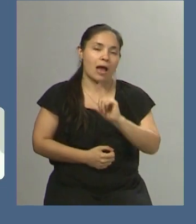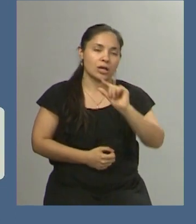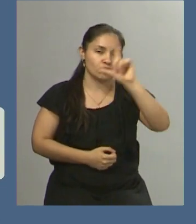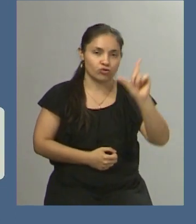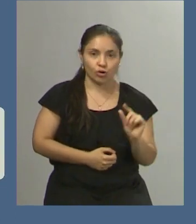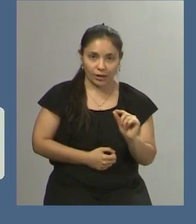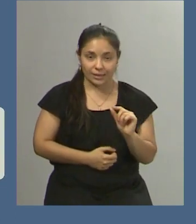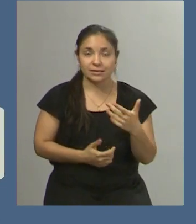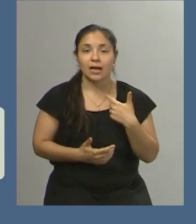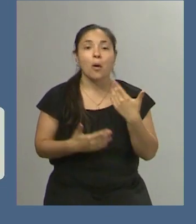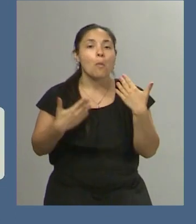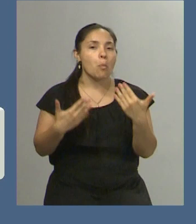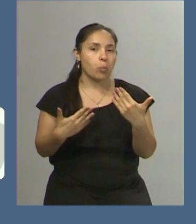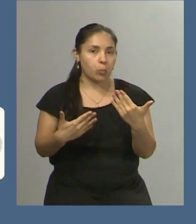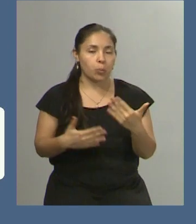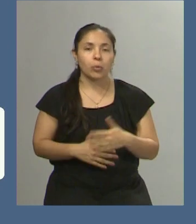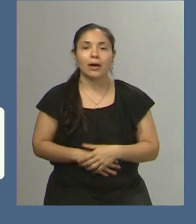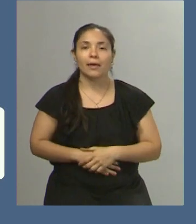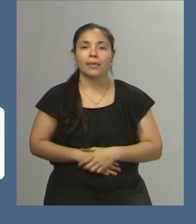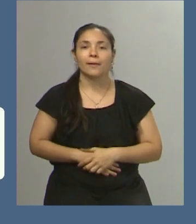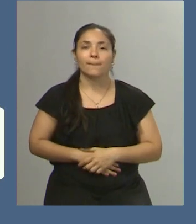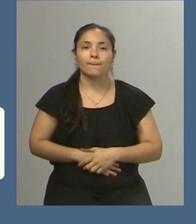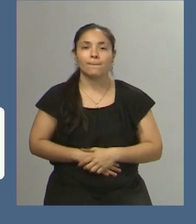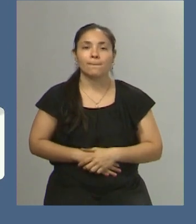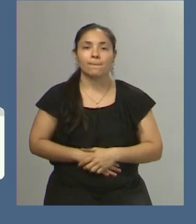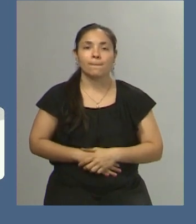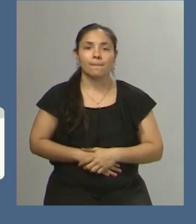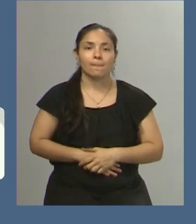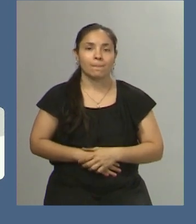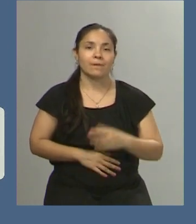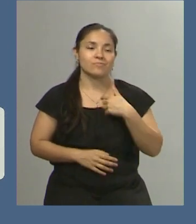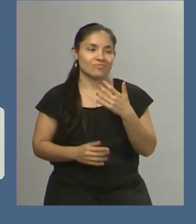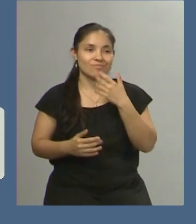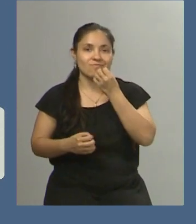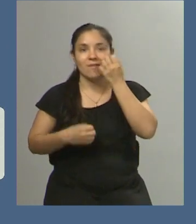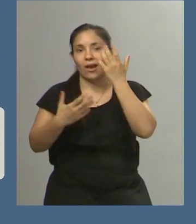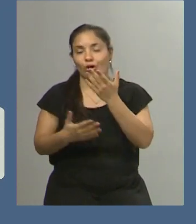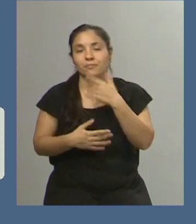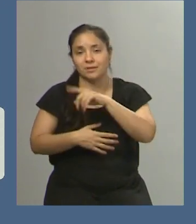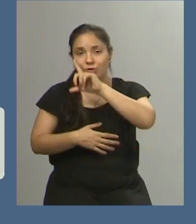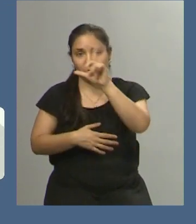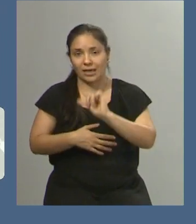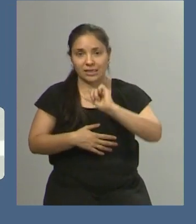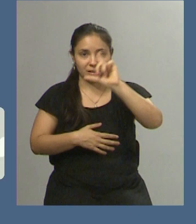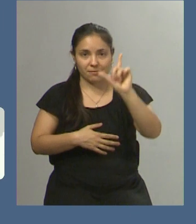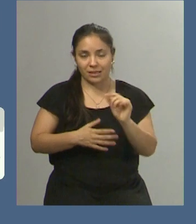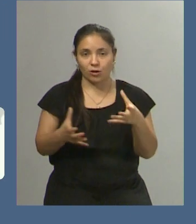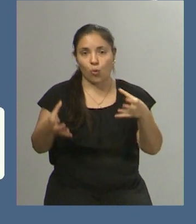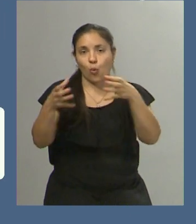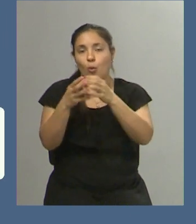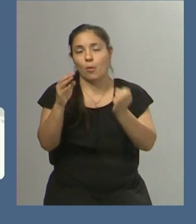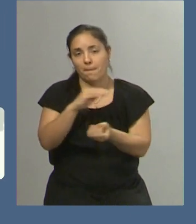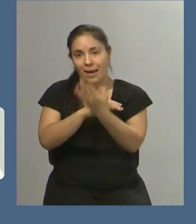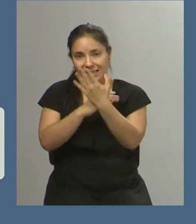ser más eficaces para un grupo de países como son los países del